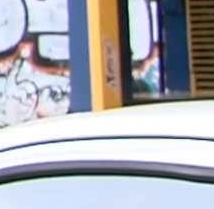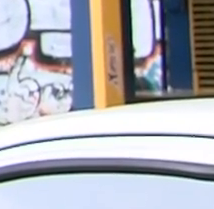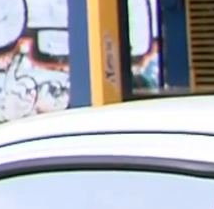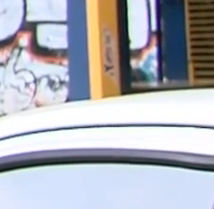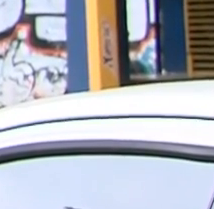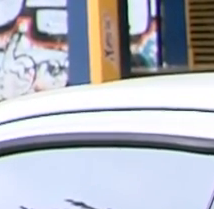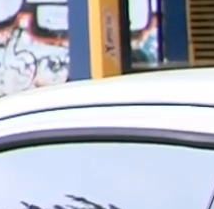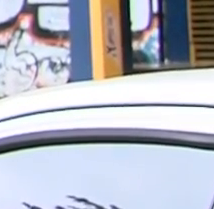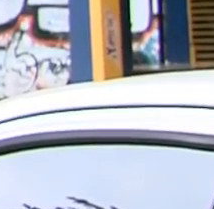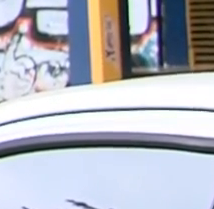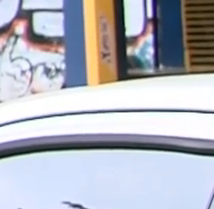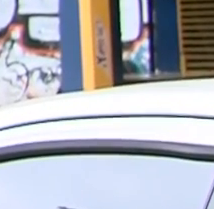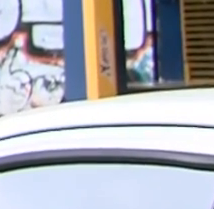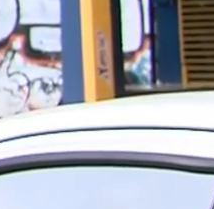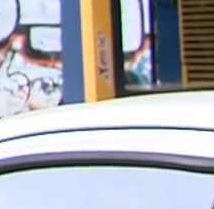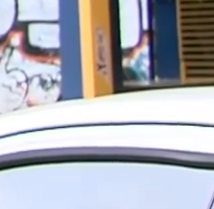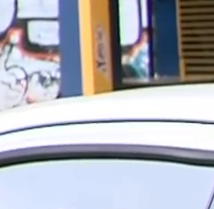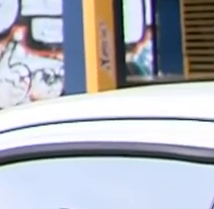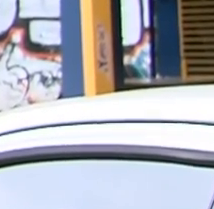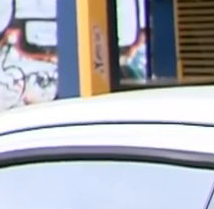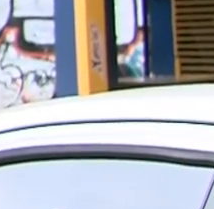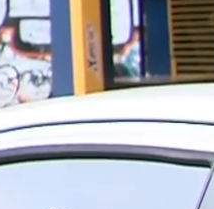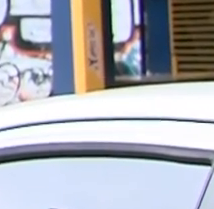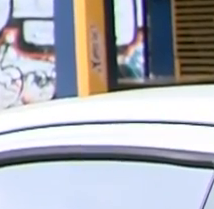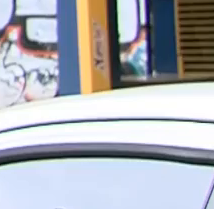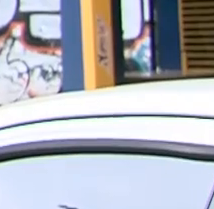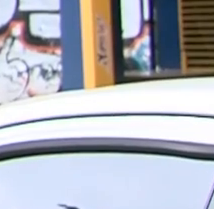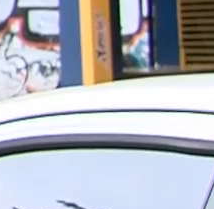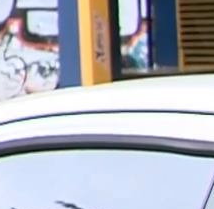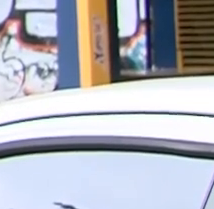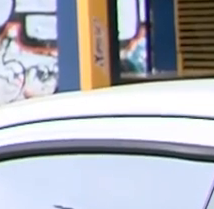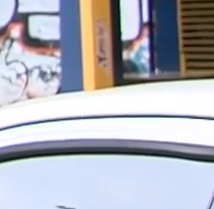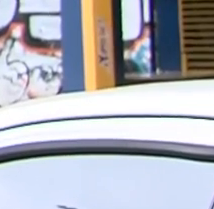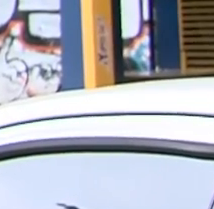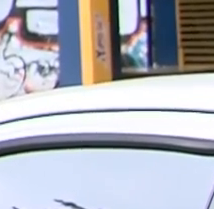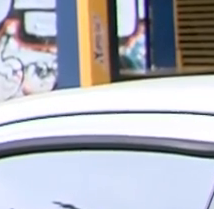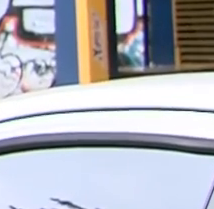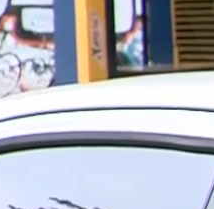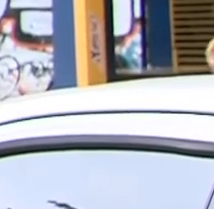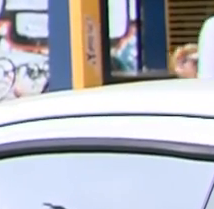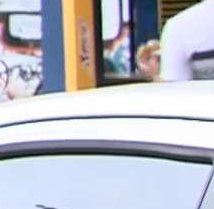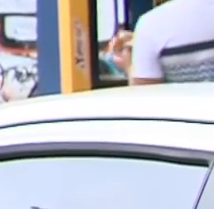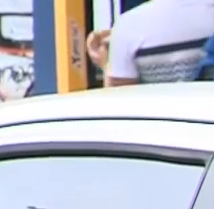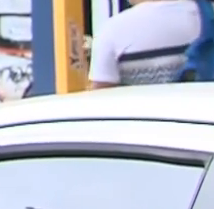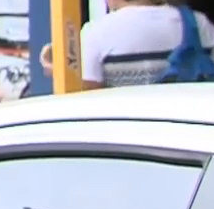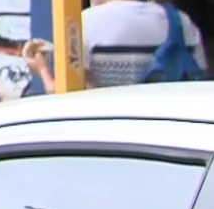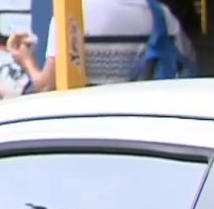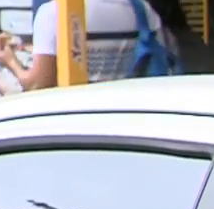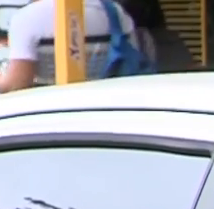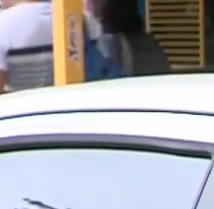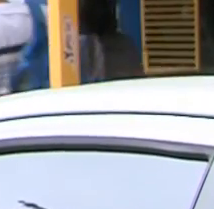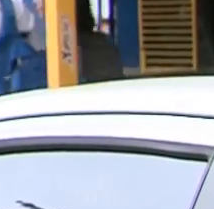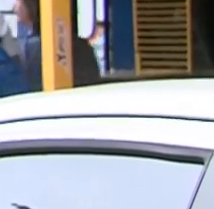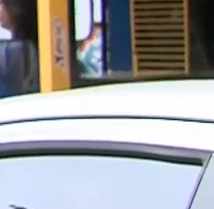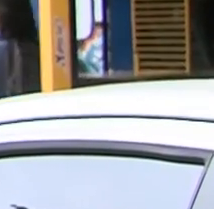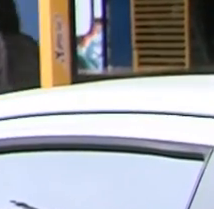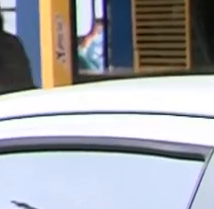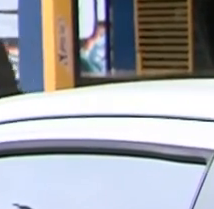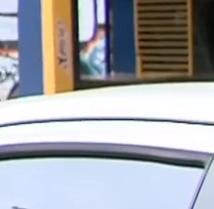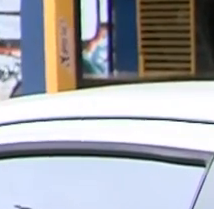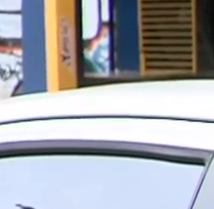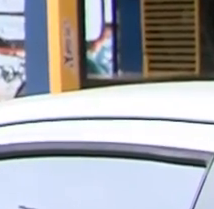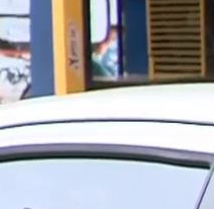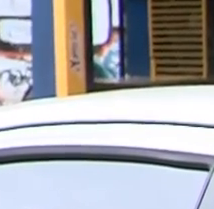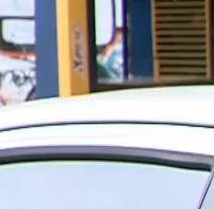hay que tener otros cuidados que también respetar más a la pareja en